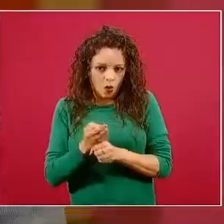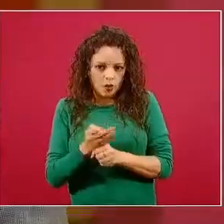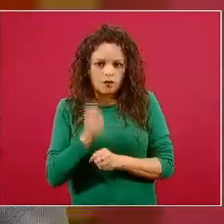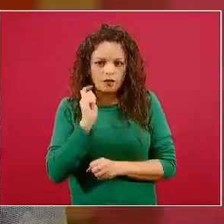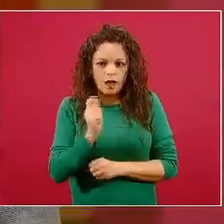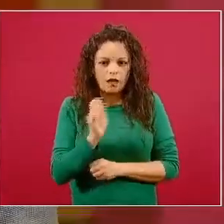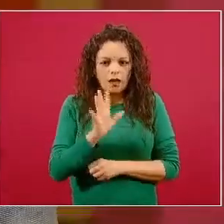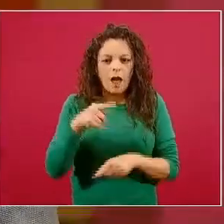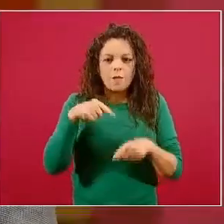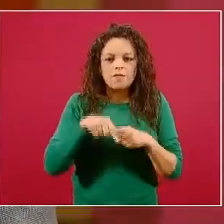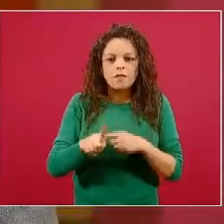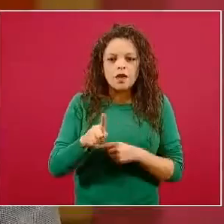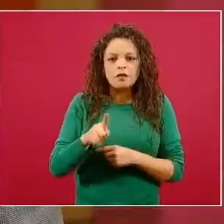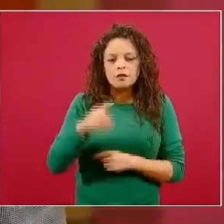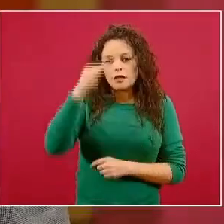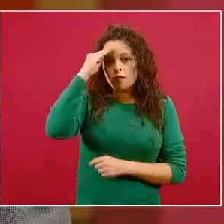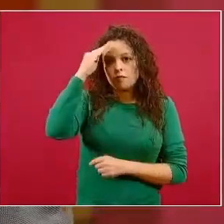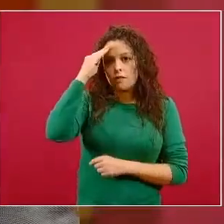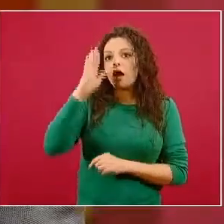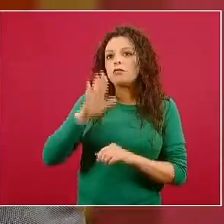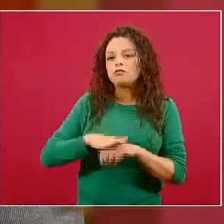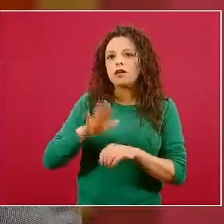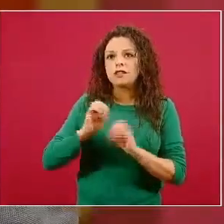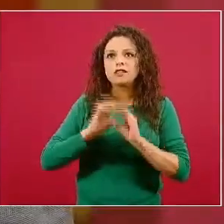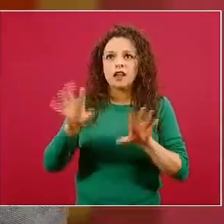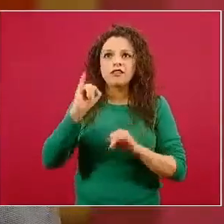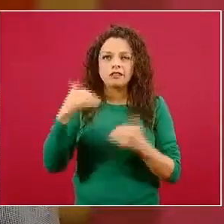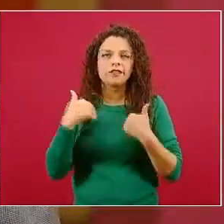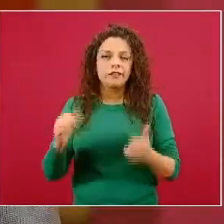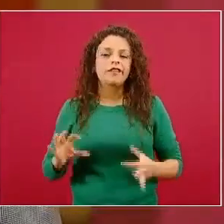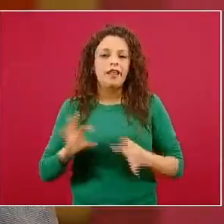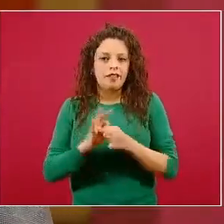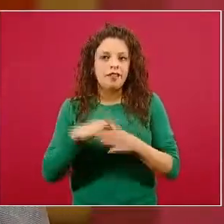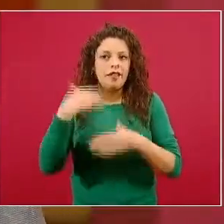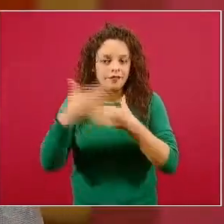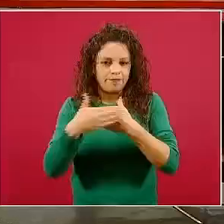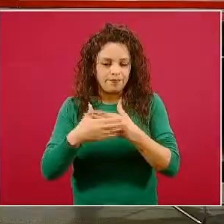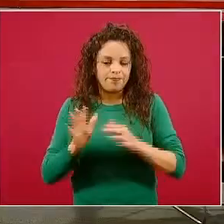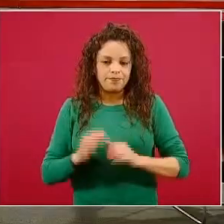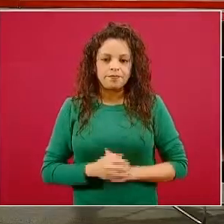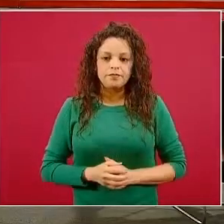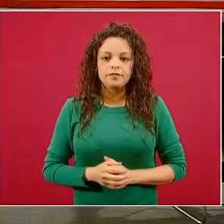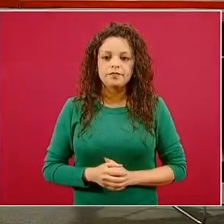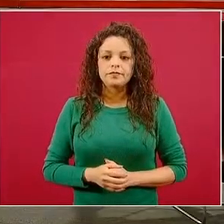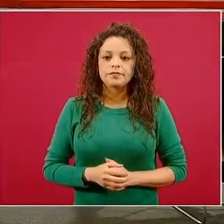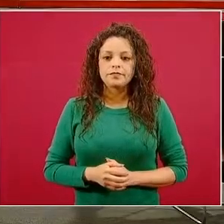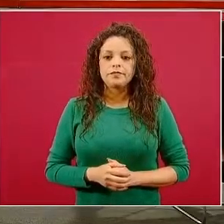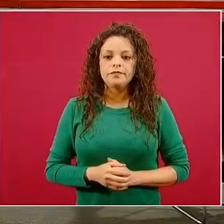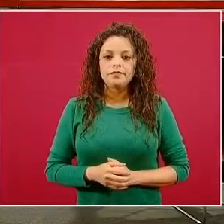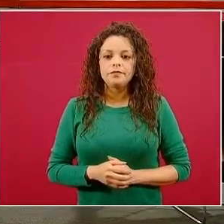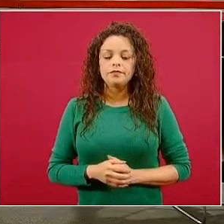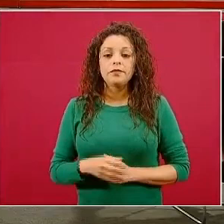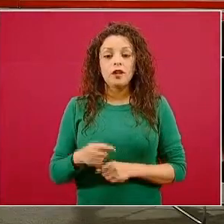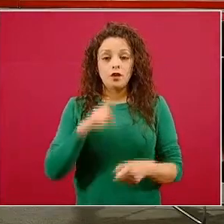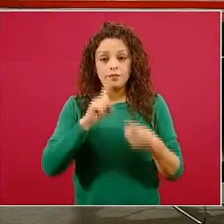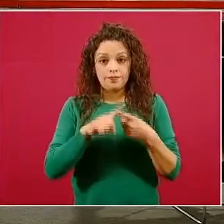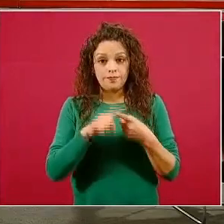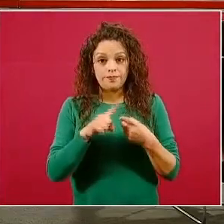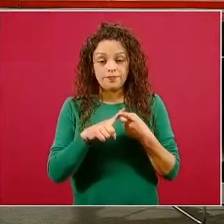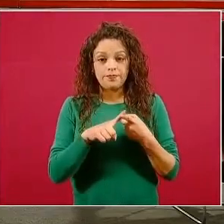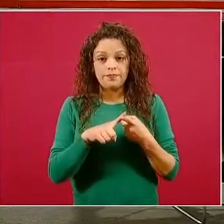configurarse como los escenarios más coherentes, y contrasto aquí 2 expectativas. Una